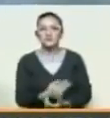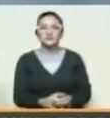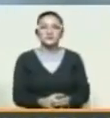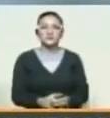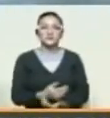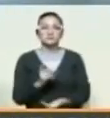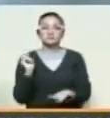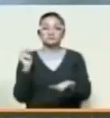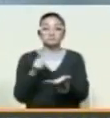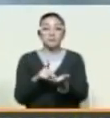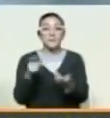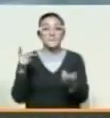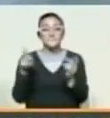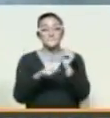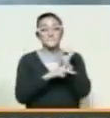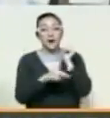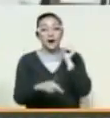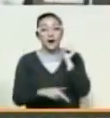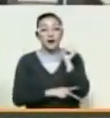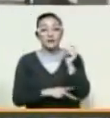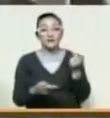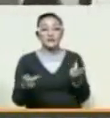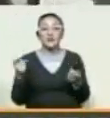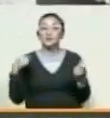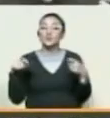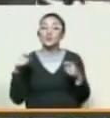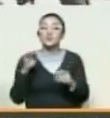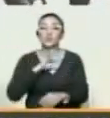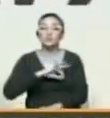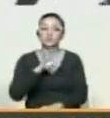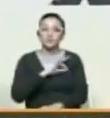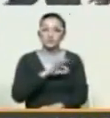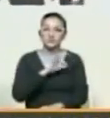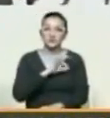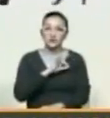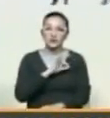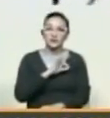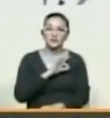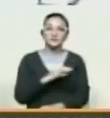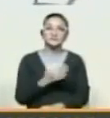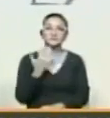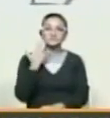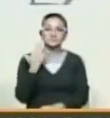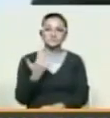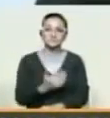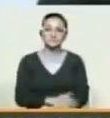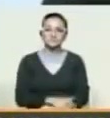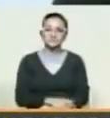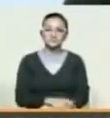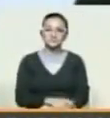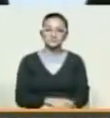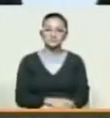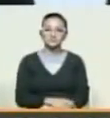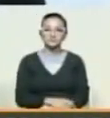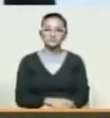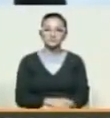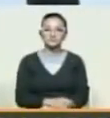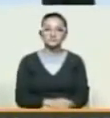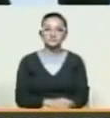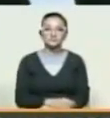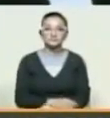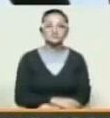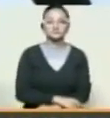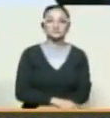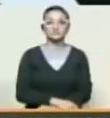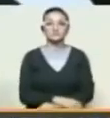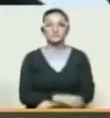digamos, acceder a este turismo social o a la recreación como tal. Bueno, como lo dijo el